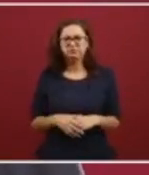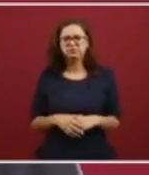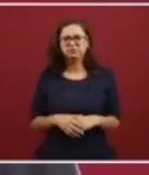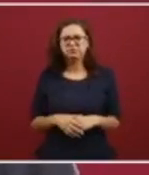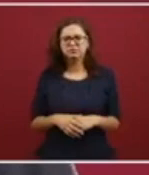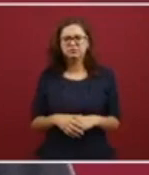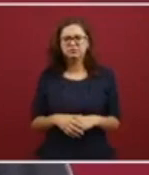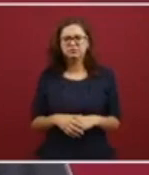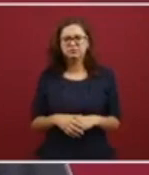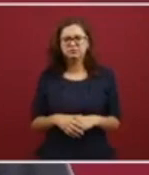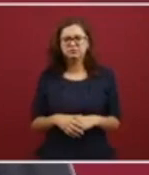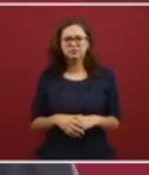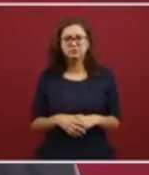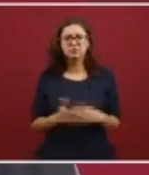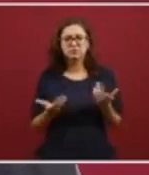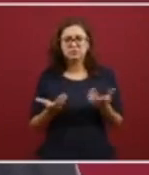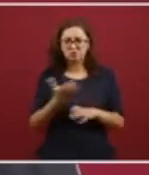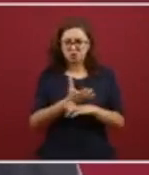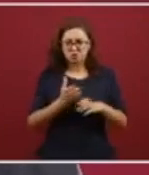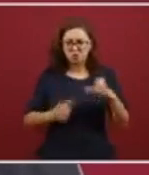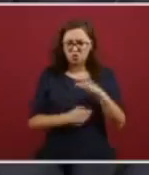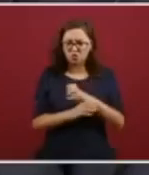acerca del reparto de los bienes.